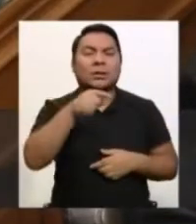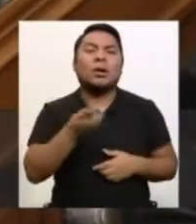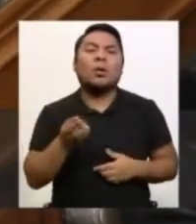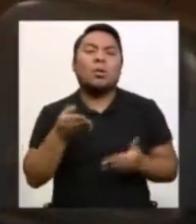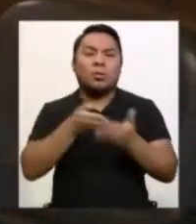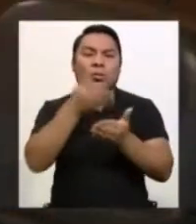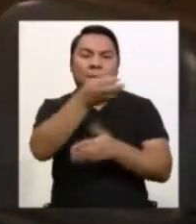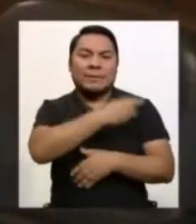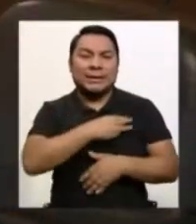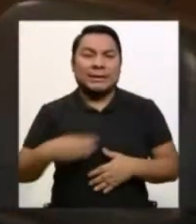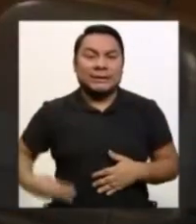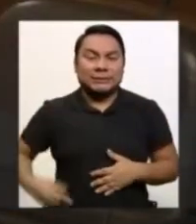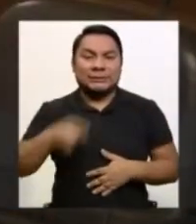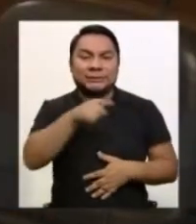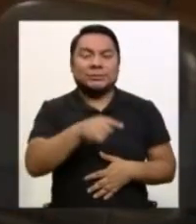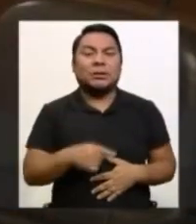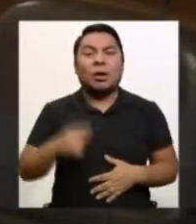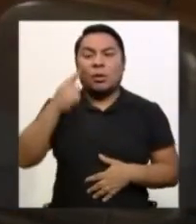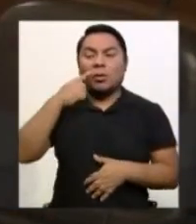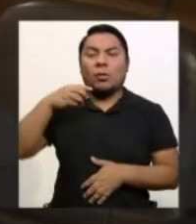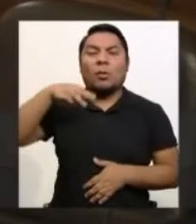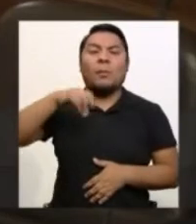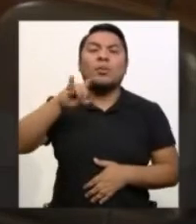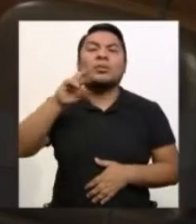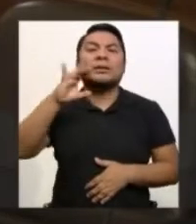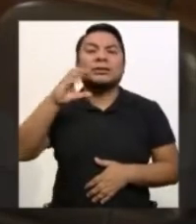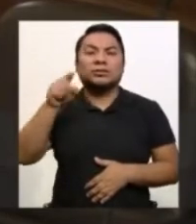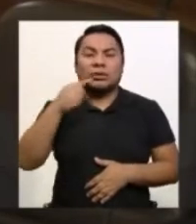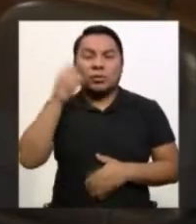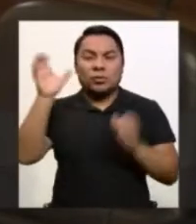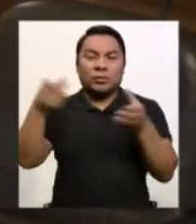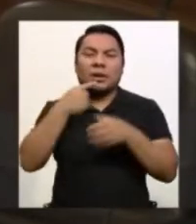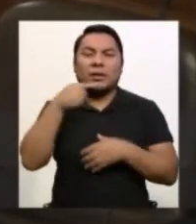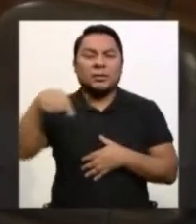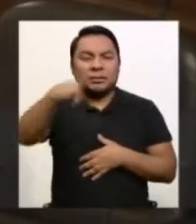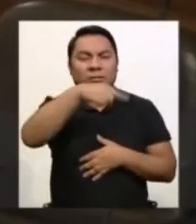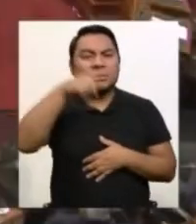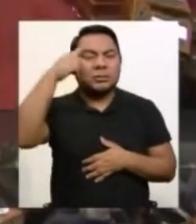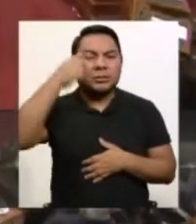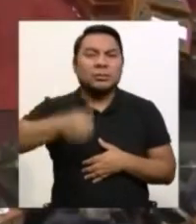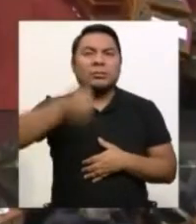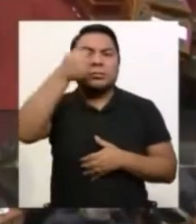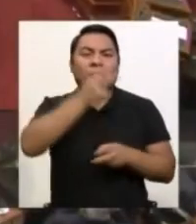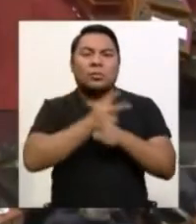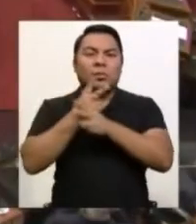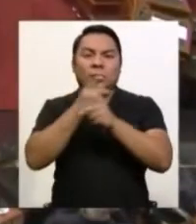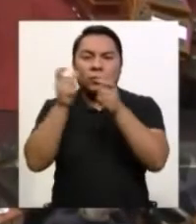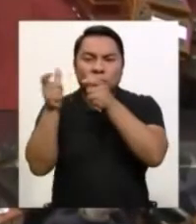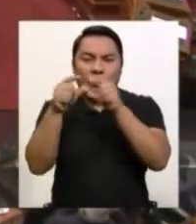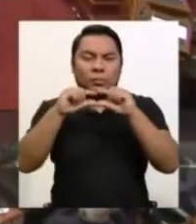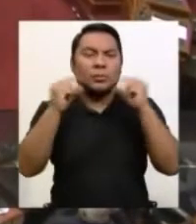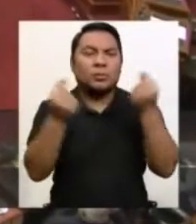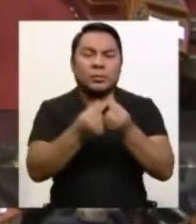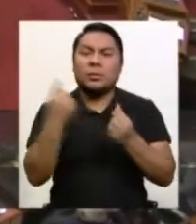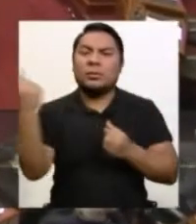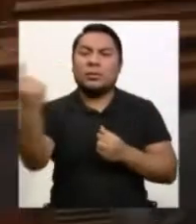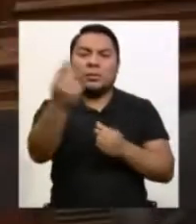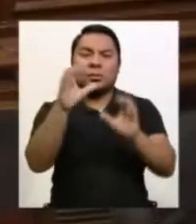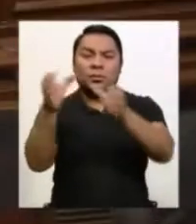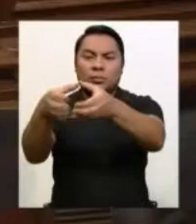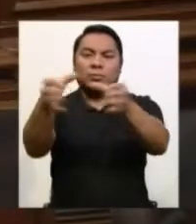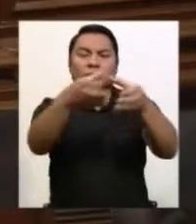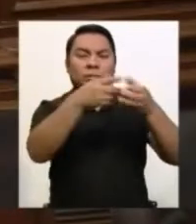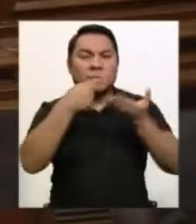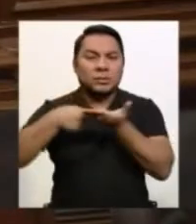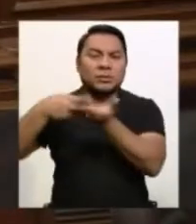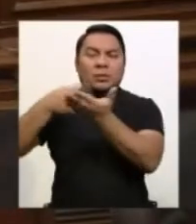Interior. Mauricio Mulder reclamó que el jefe de Estado encabece una reunión del Consejo de Seguridad para que cada institución coordine en